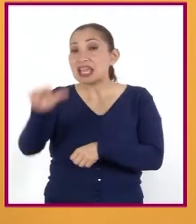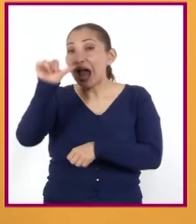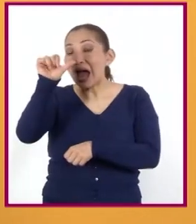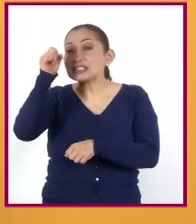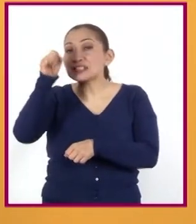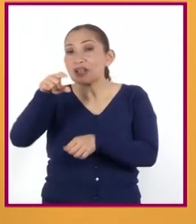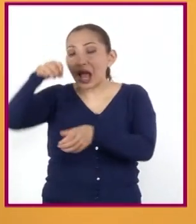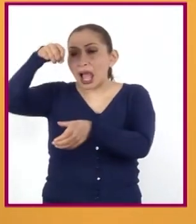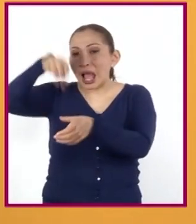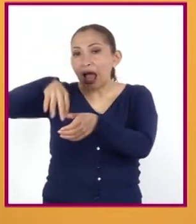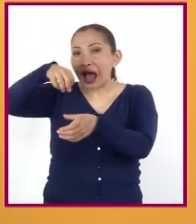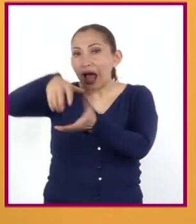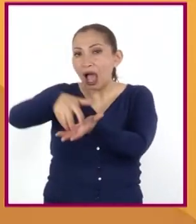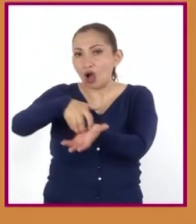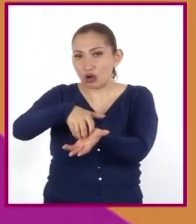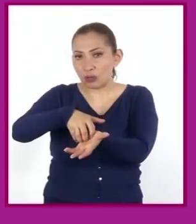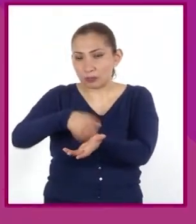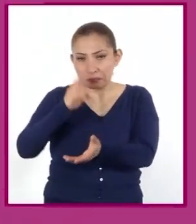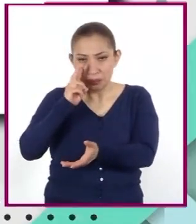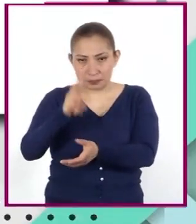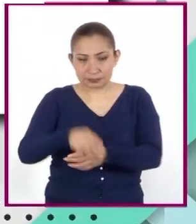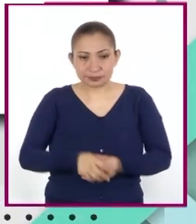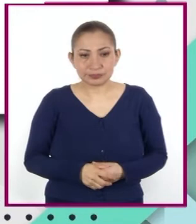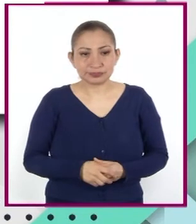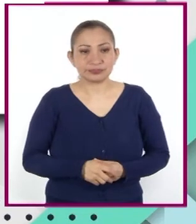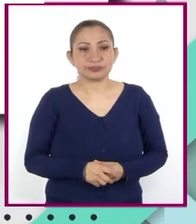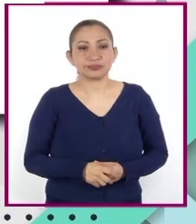ahorro correspondiente, tenemos.